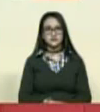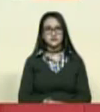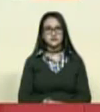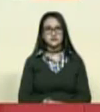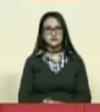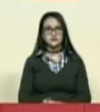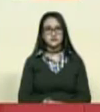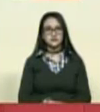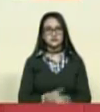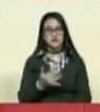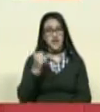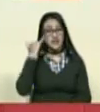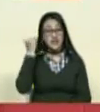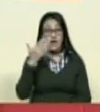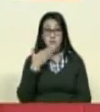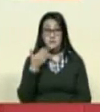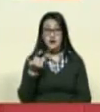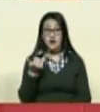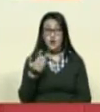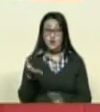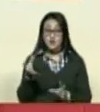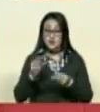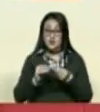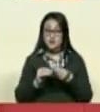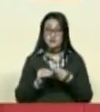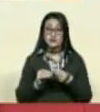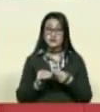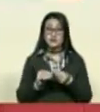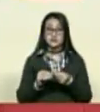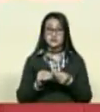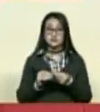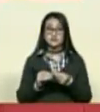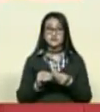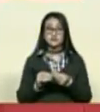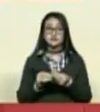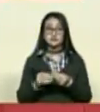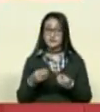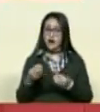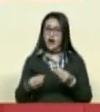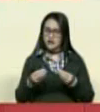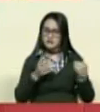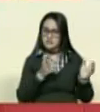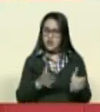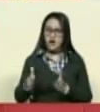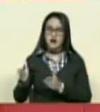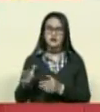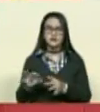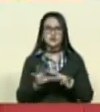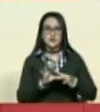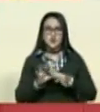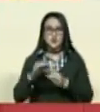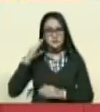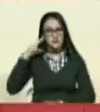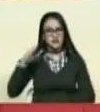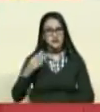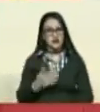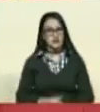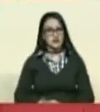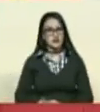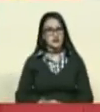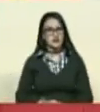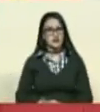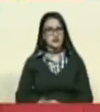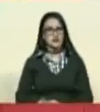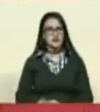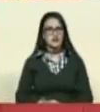Y si hay una idea mejor que esta, complementaria, vamos a hacer un plan de la Unión Cívico-Militar. Vamos a imaginarnos a la